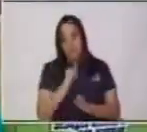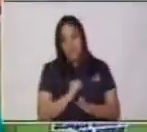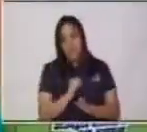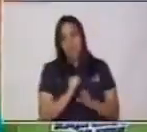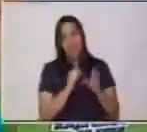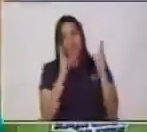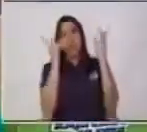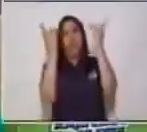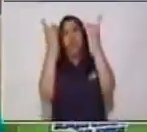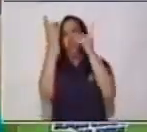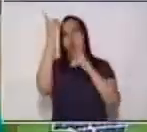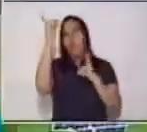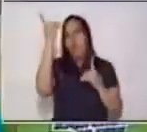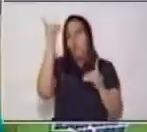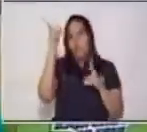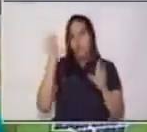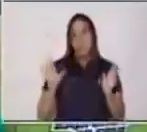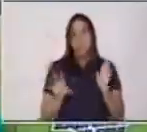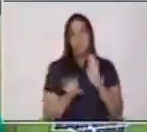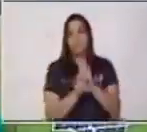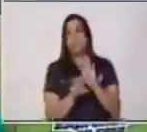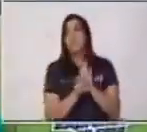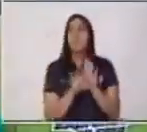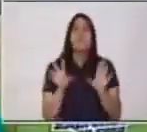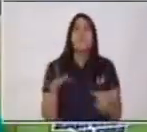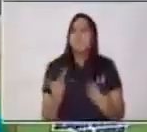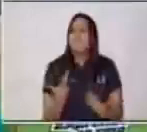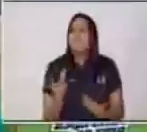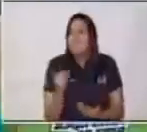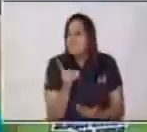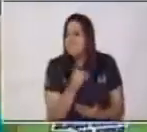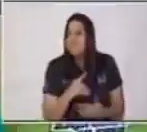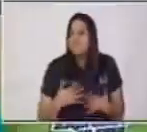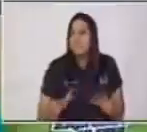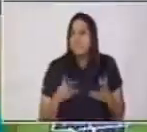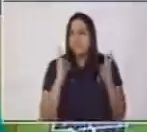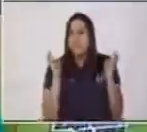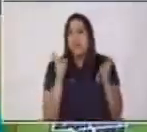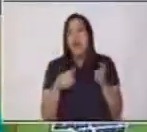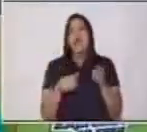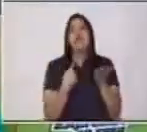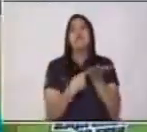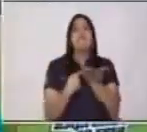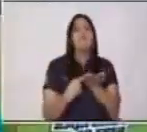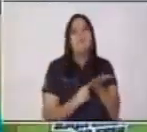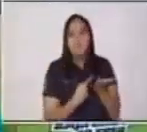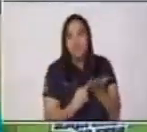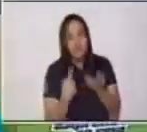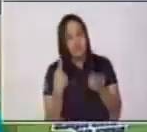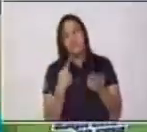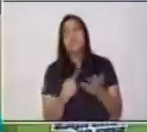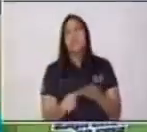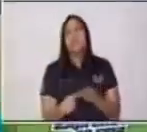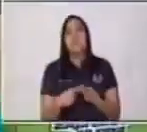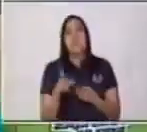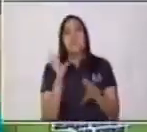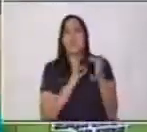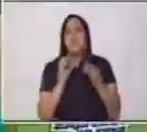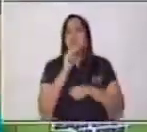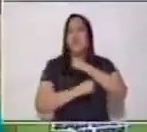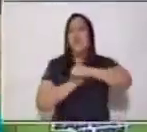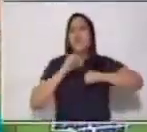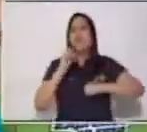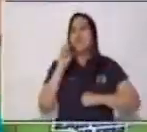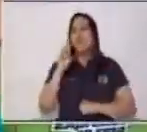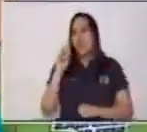documento. ¿En dónde vamos a encontrar este tipo de tramas? En los debates, en las discusiones, en algunos foros,